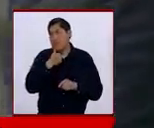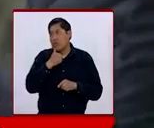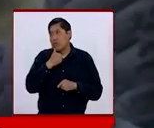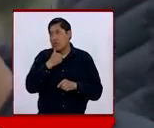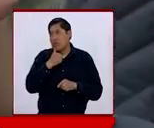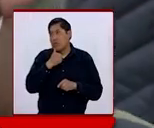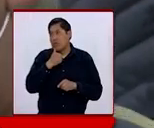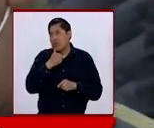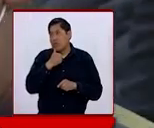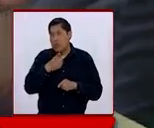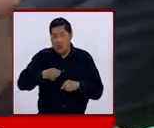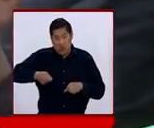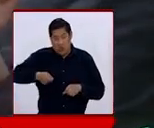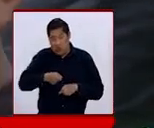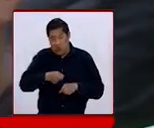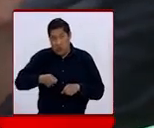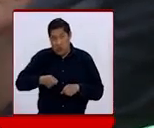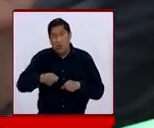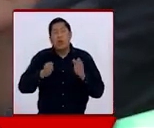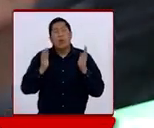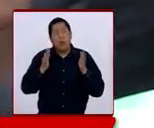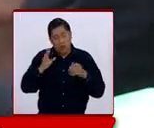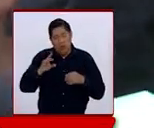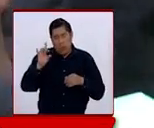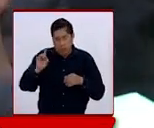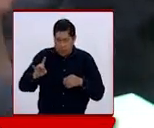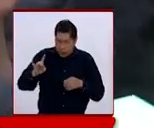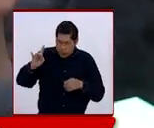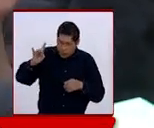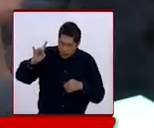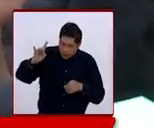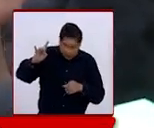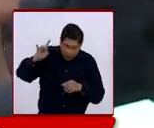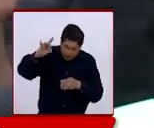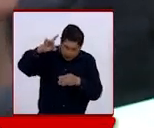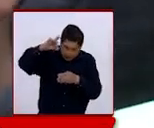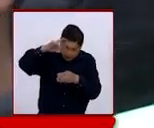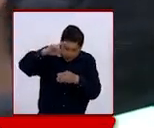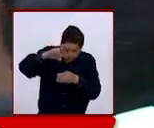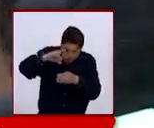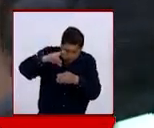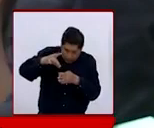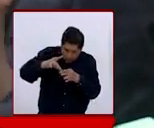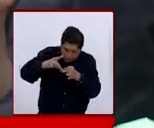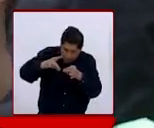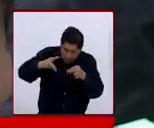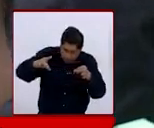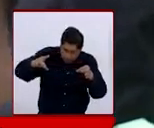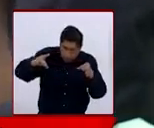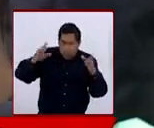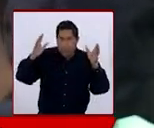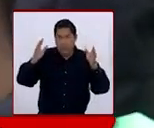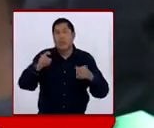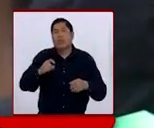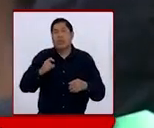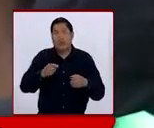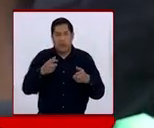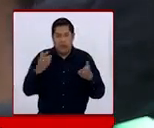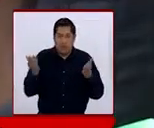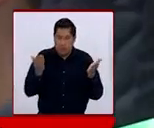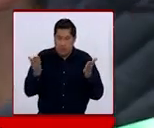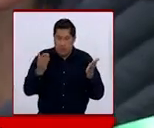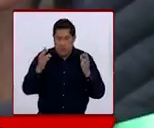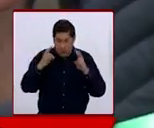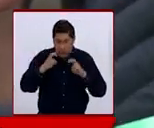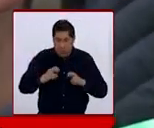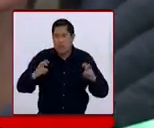arma se encontró ahí, el cuchillo, puede ser? Aparentemente sí, se ha colectado también un arma blanca, la cual sería parte del hecho, pero debemos corroborar con los